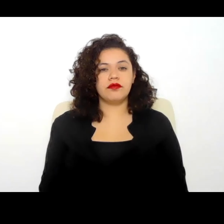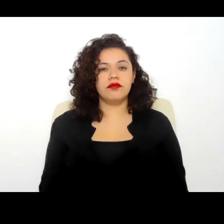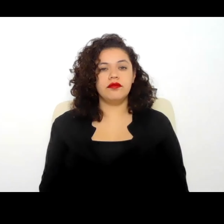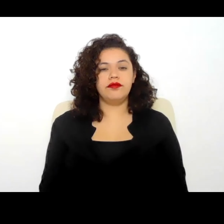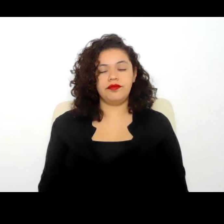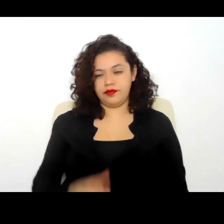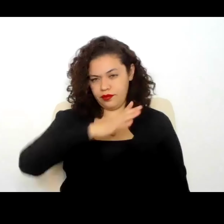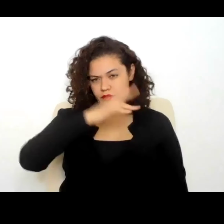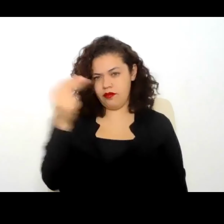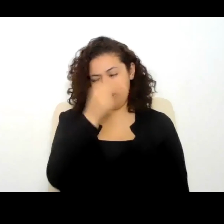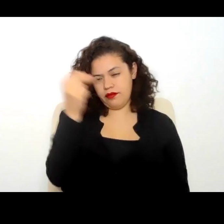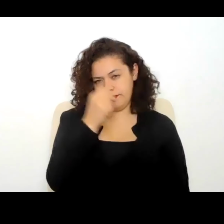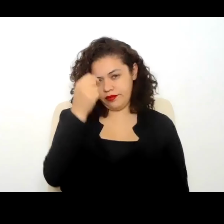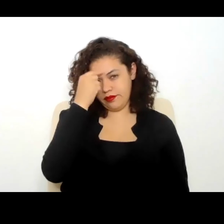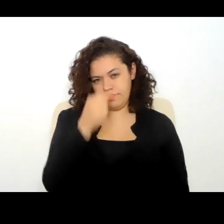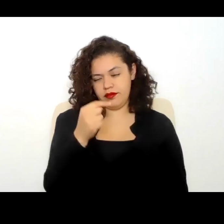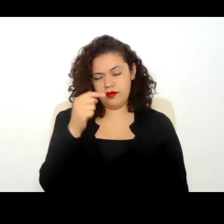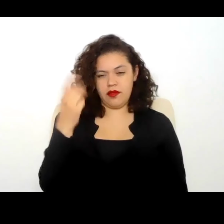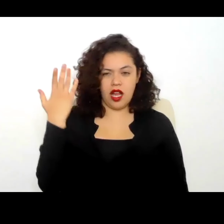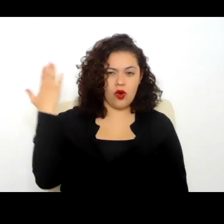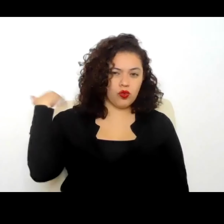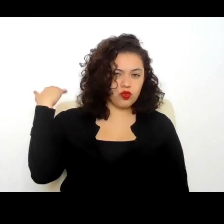requiere un análisis con lupa, y sobre todo,